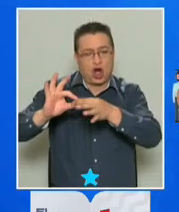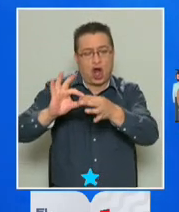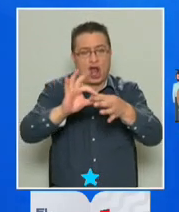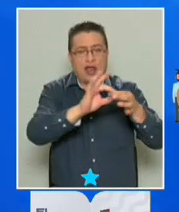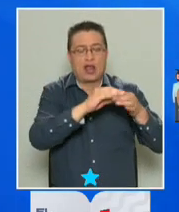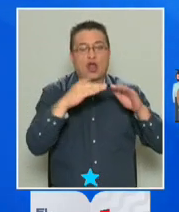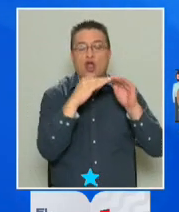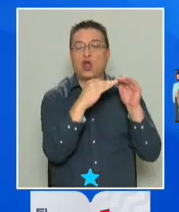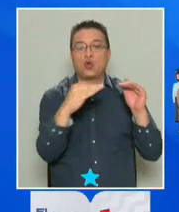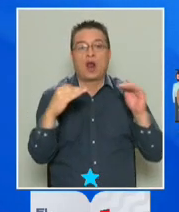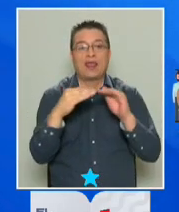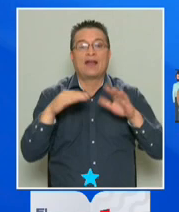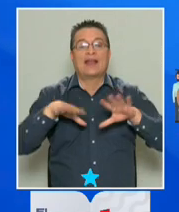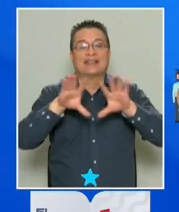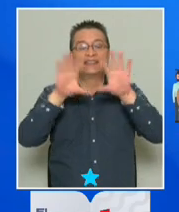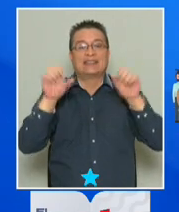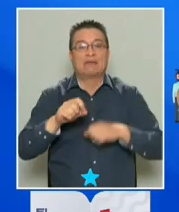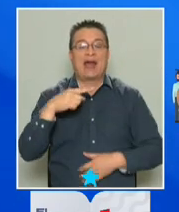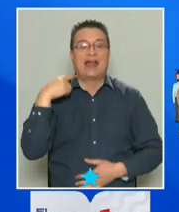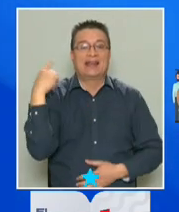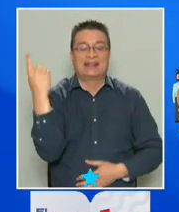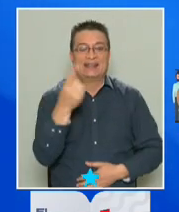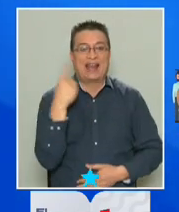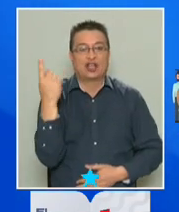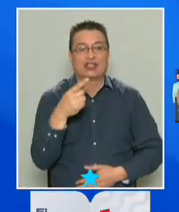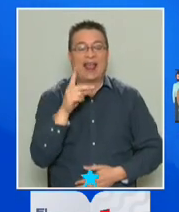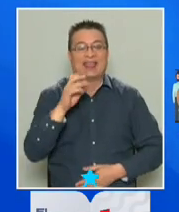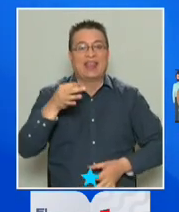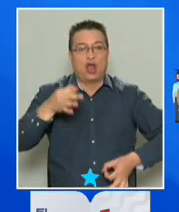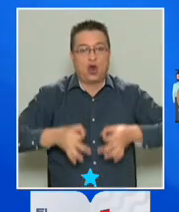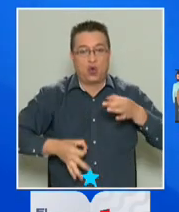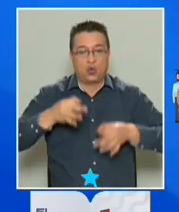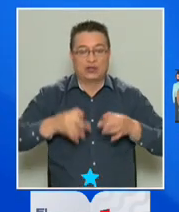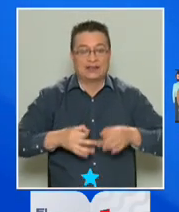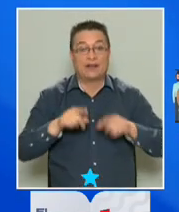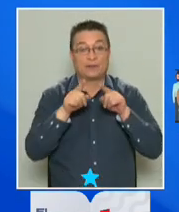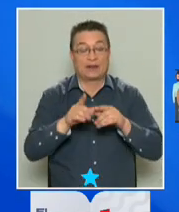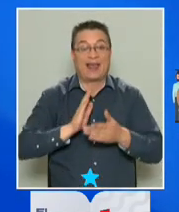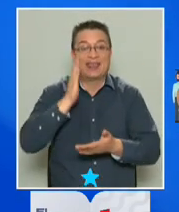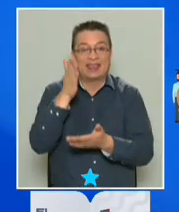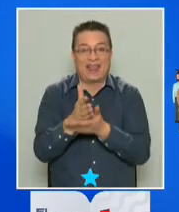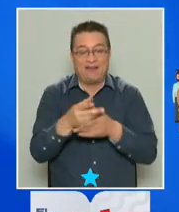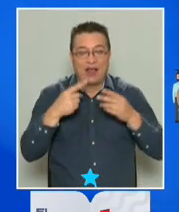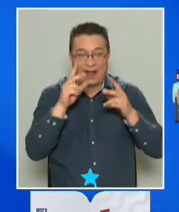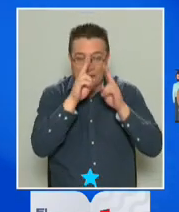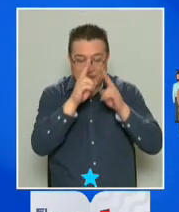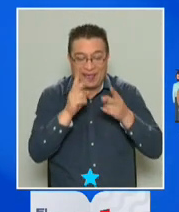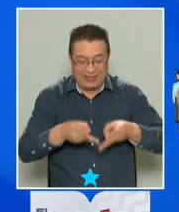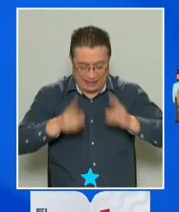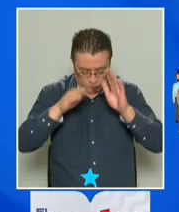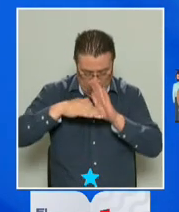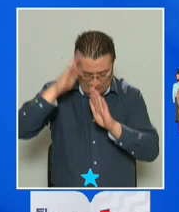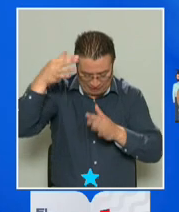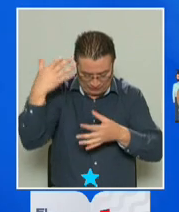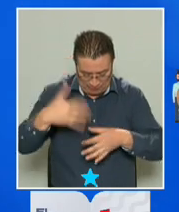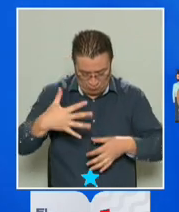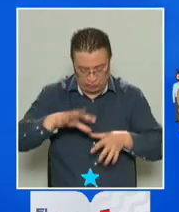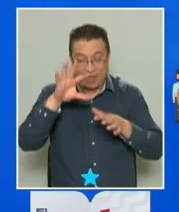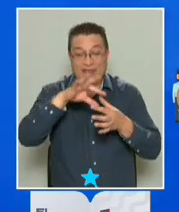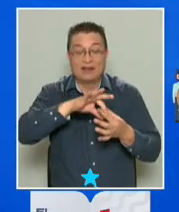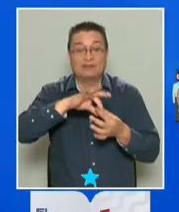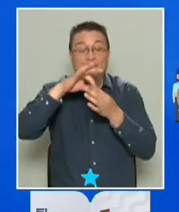plano de igualdad con el sistema nacional de justicia éstos deberán respetar los derechos fundamentales que establece la constitución